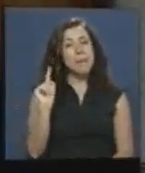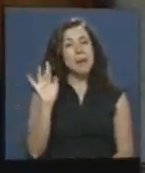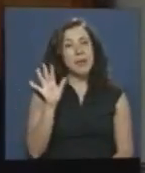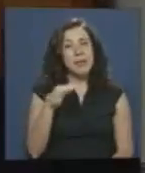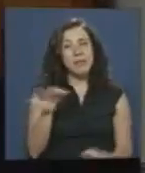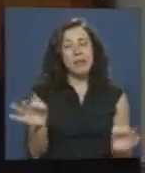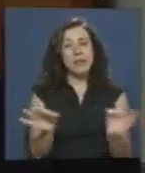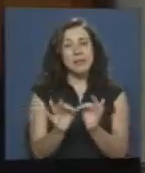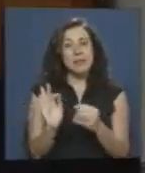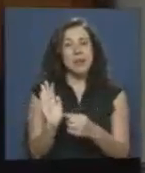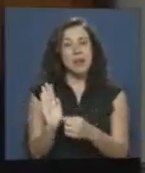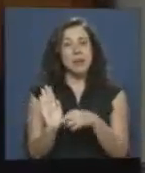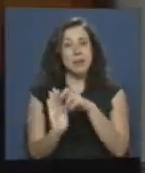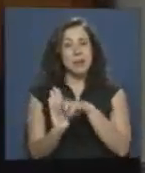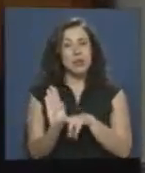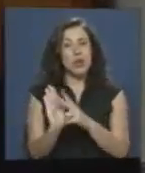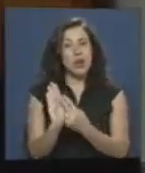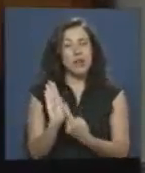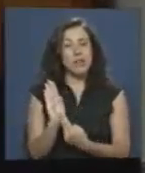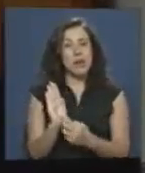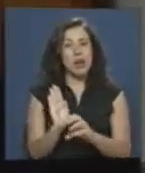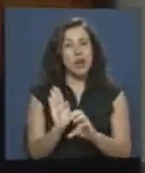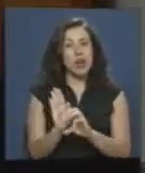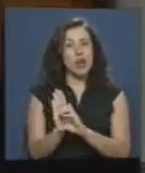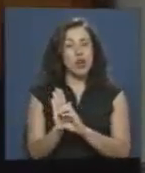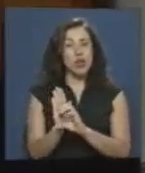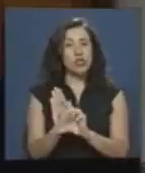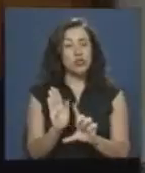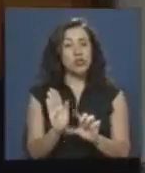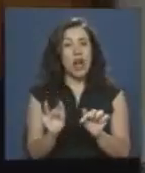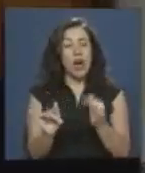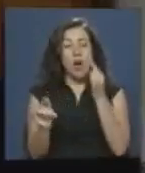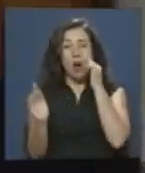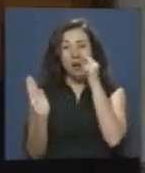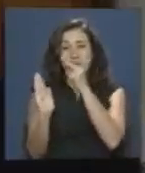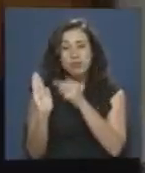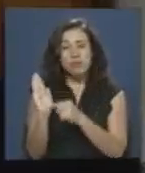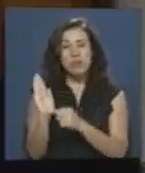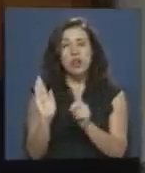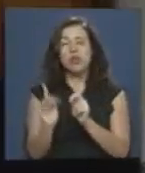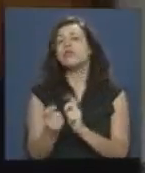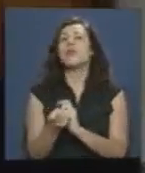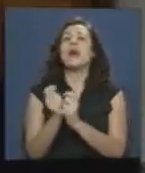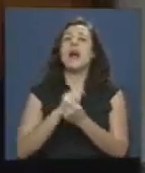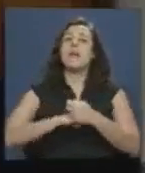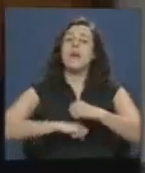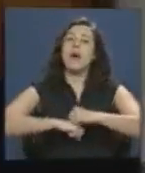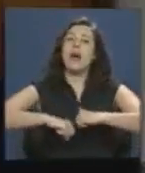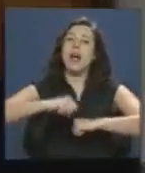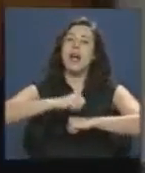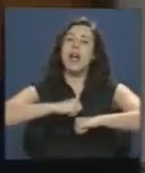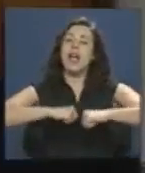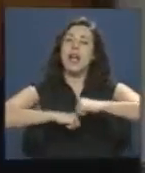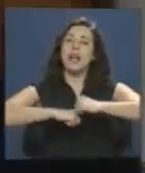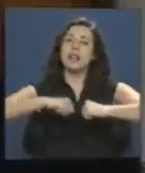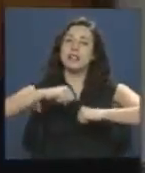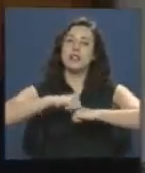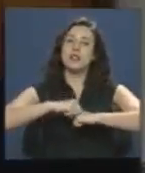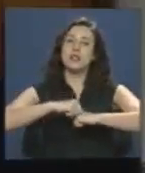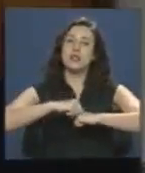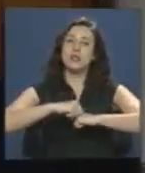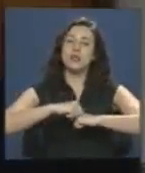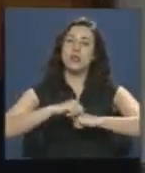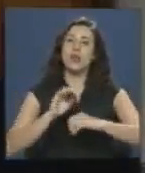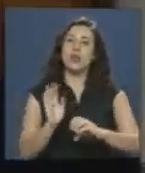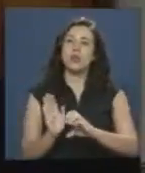que este proyecto de reforma constitucional que hoy día estamos revisando no es una modificación estructural y sustantiva a